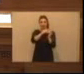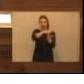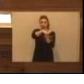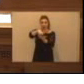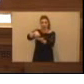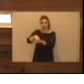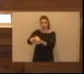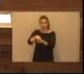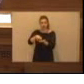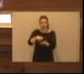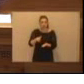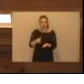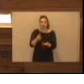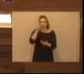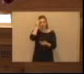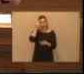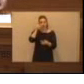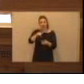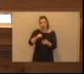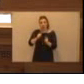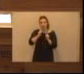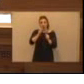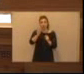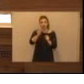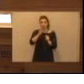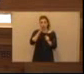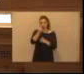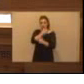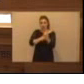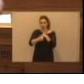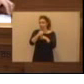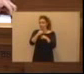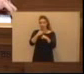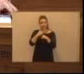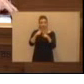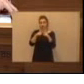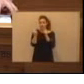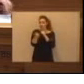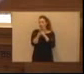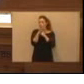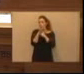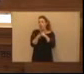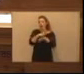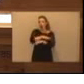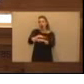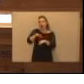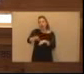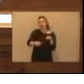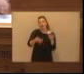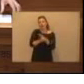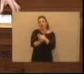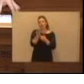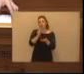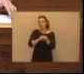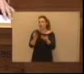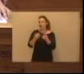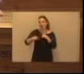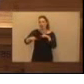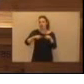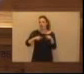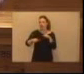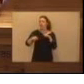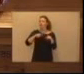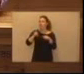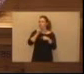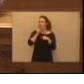a eso desde nuestro punto de vista de la economía regional. Como bien saben ustedes, gobernar es tomar decisiones, a veces decisiones muy complicadas, y yo